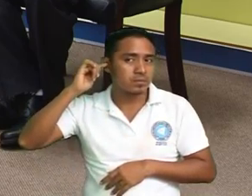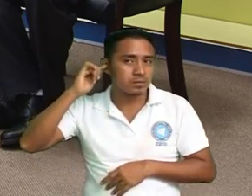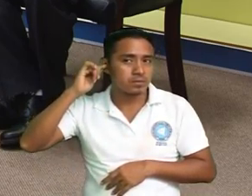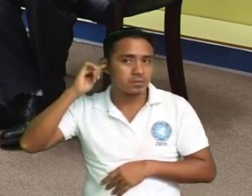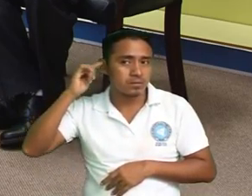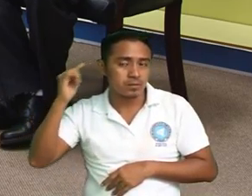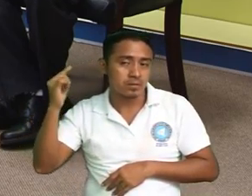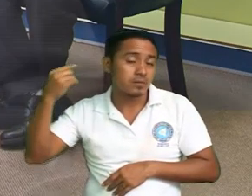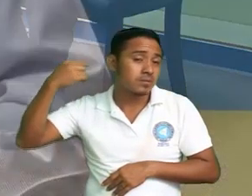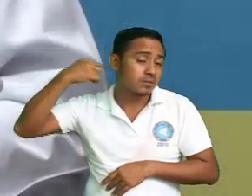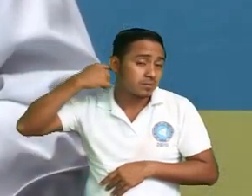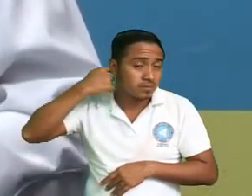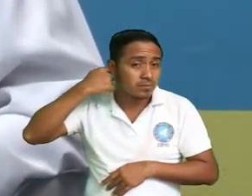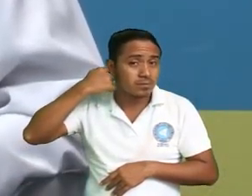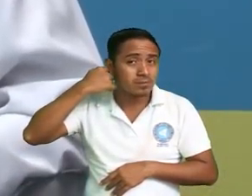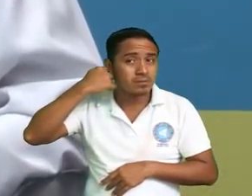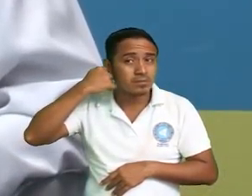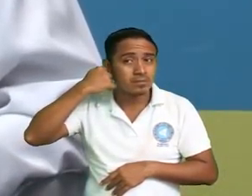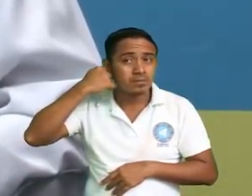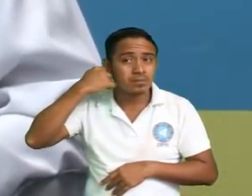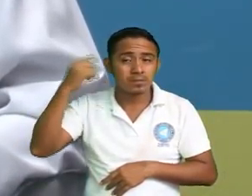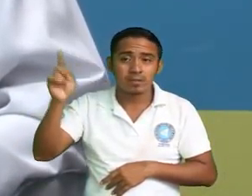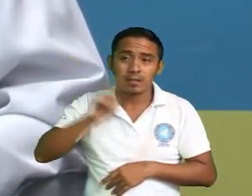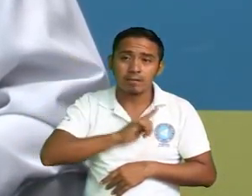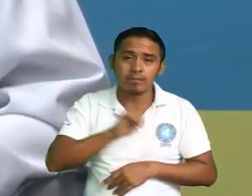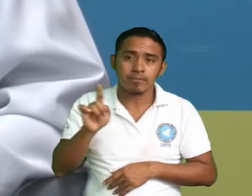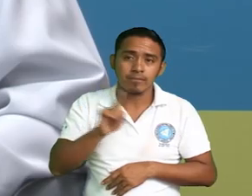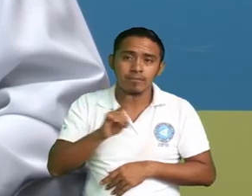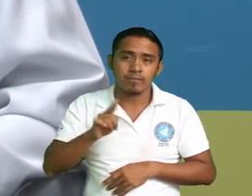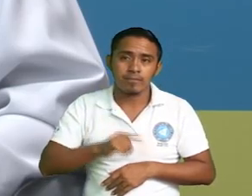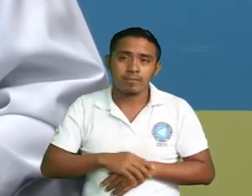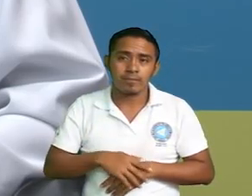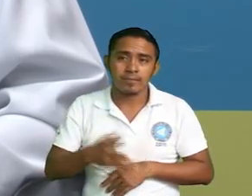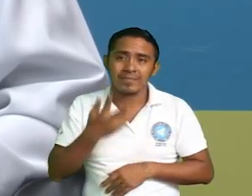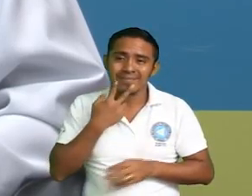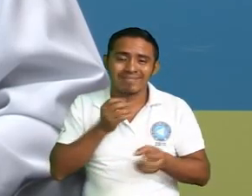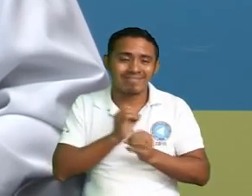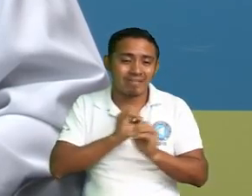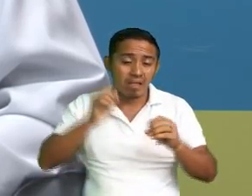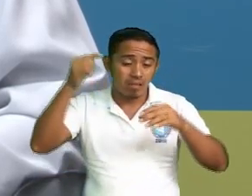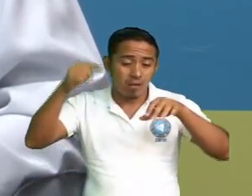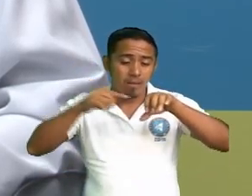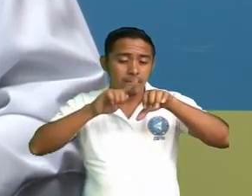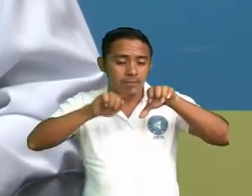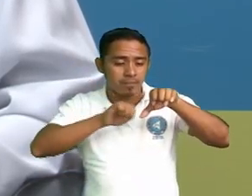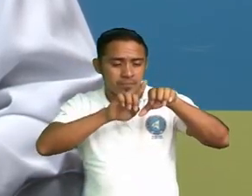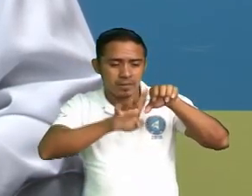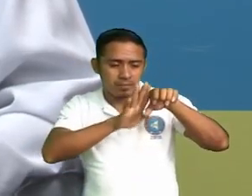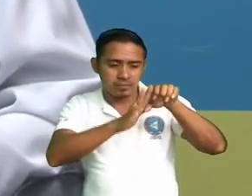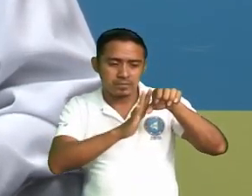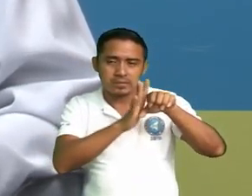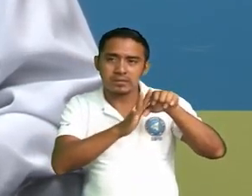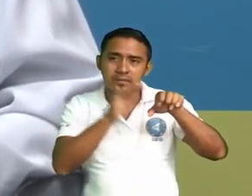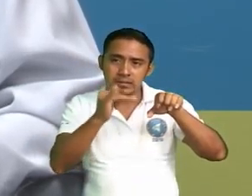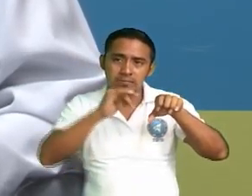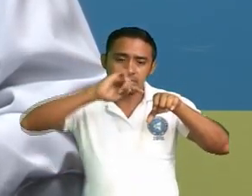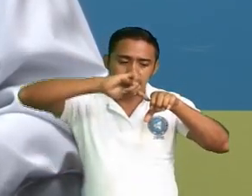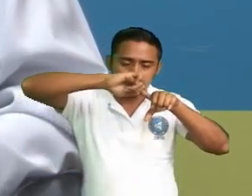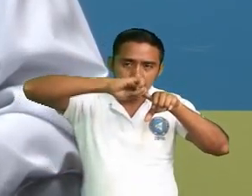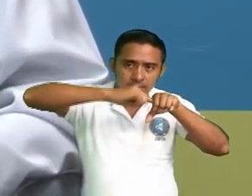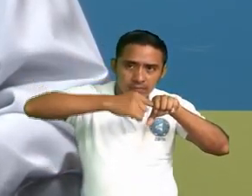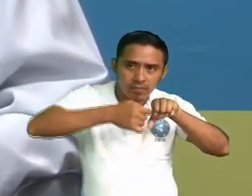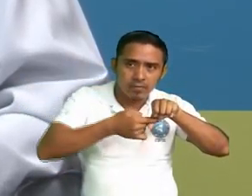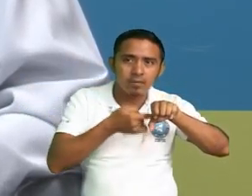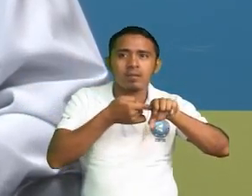la entrada del conducto, no está permitido introducirse ningún objeto, ni está recomendado estarse